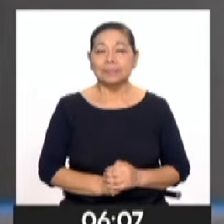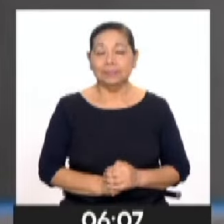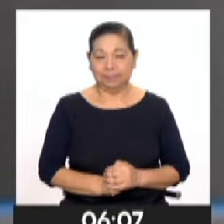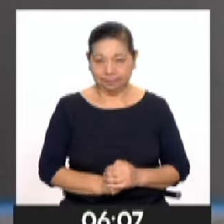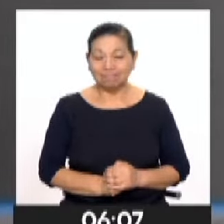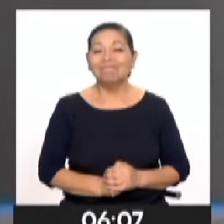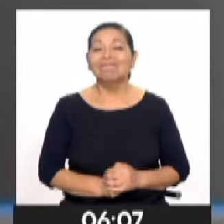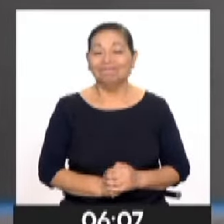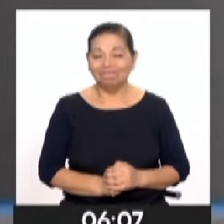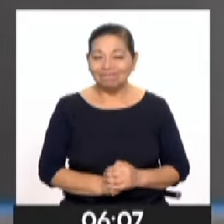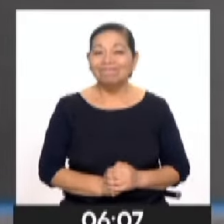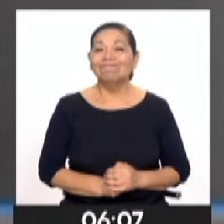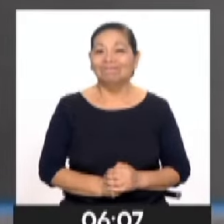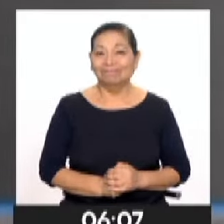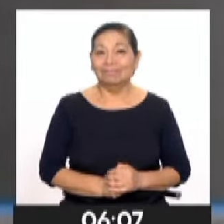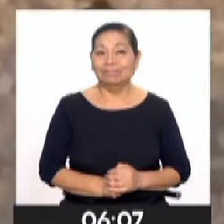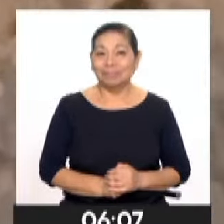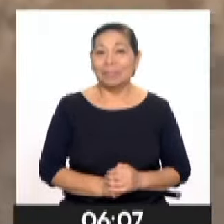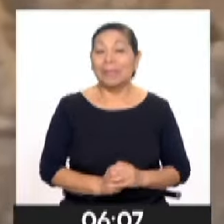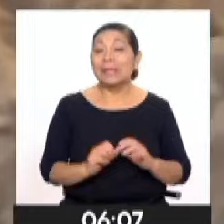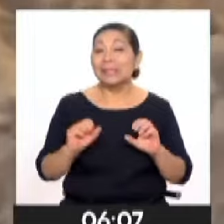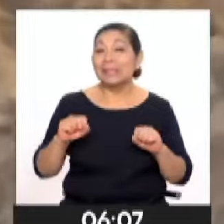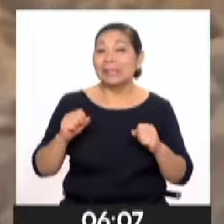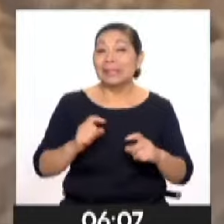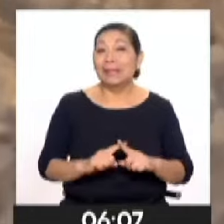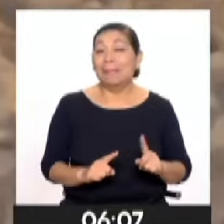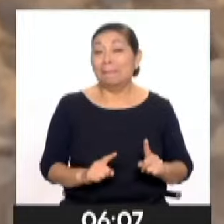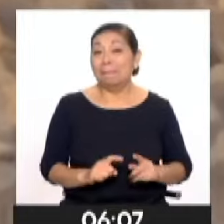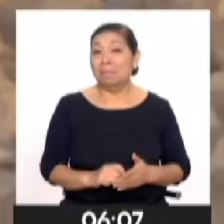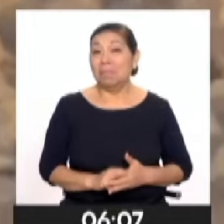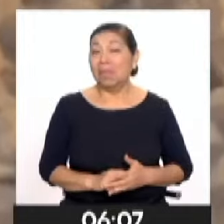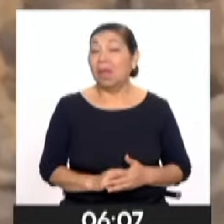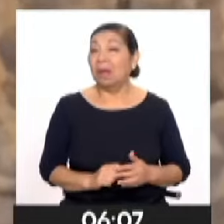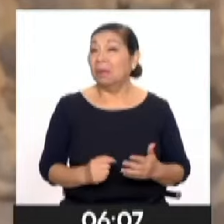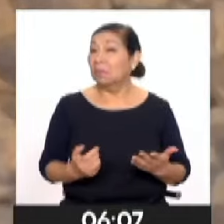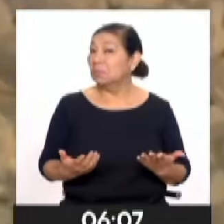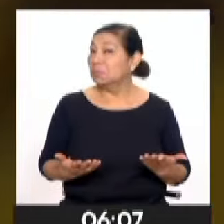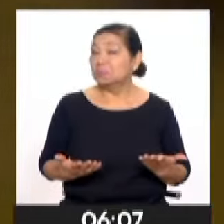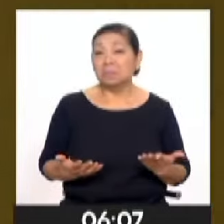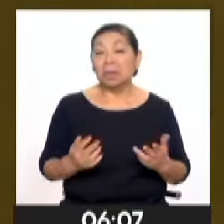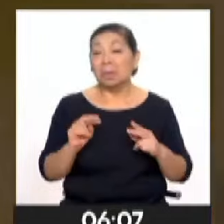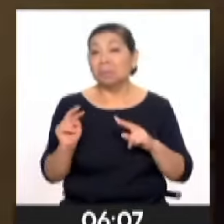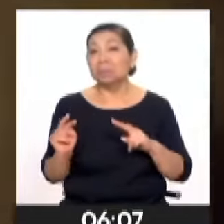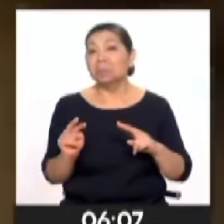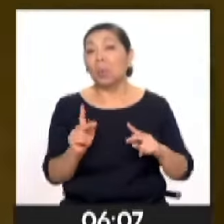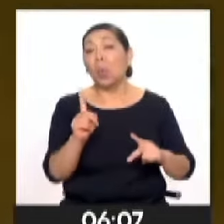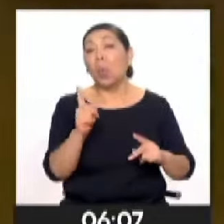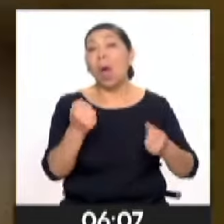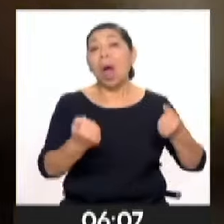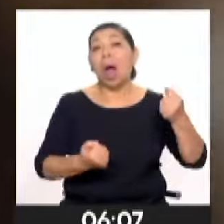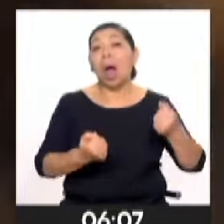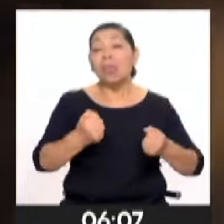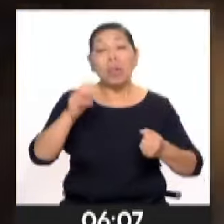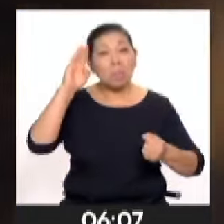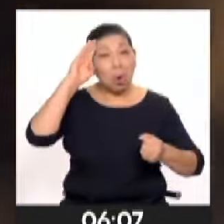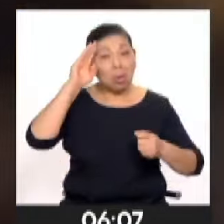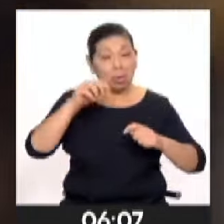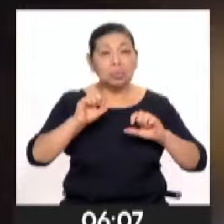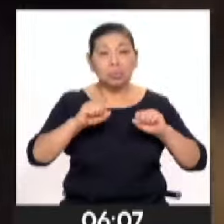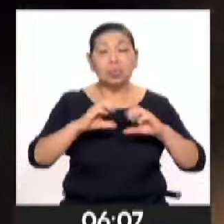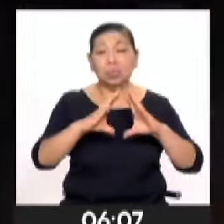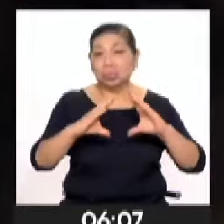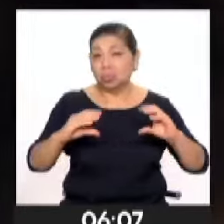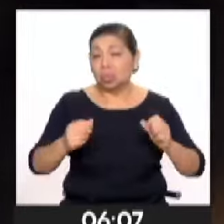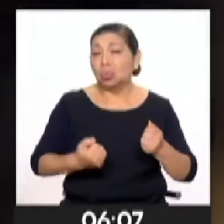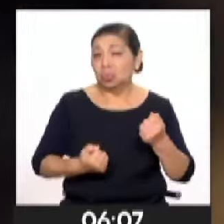efectivamente María Fernández Gracias por la pregunta presencia policial al momento hemos visto a un patrullero rondando los alrededores